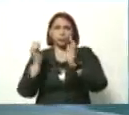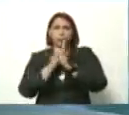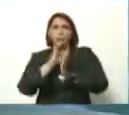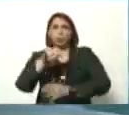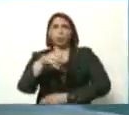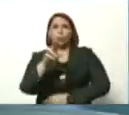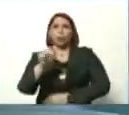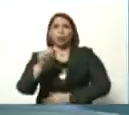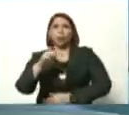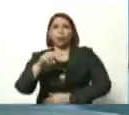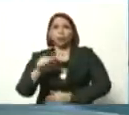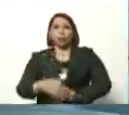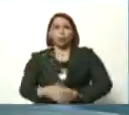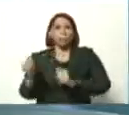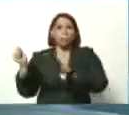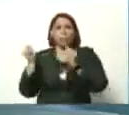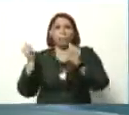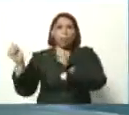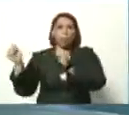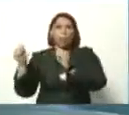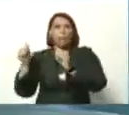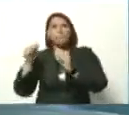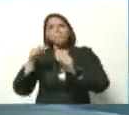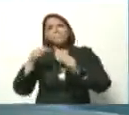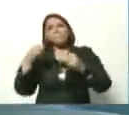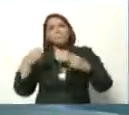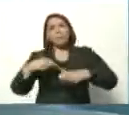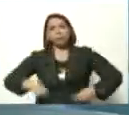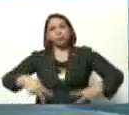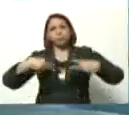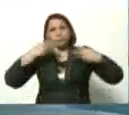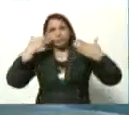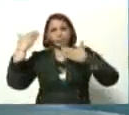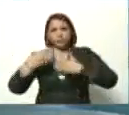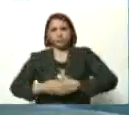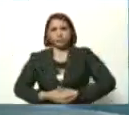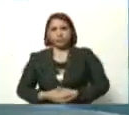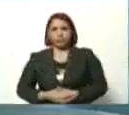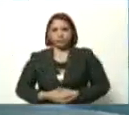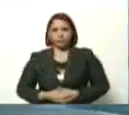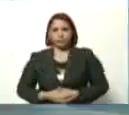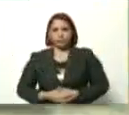cultural inmaterial de la humanidad veamos detalles a continuación